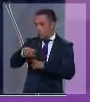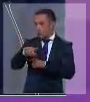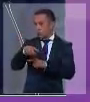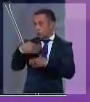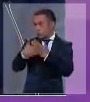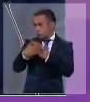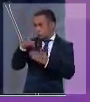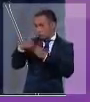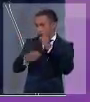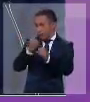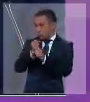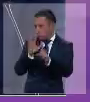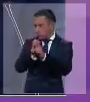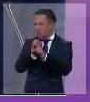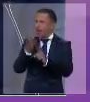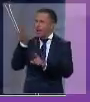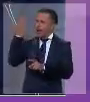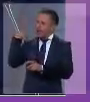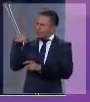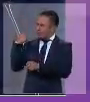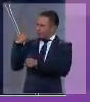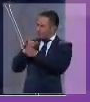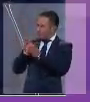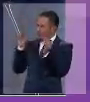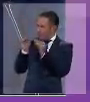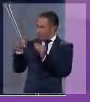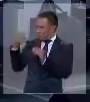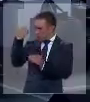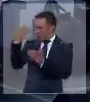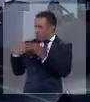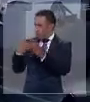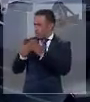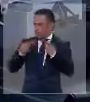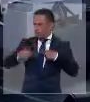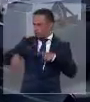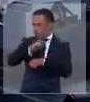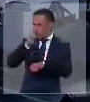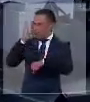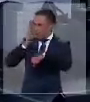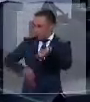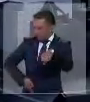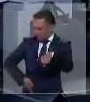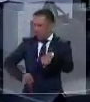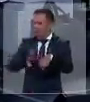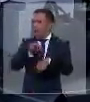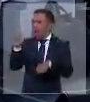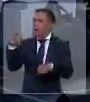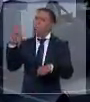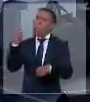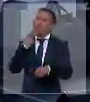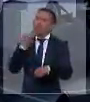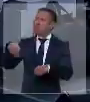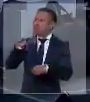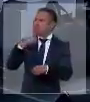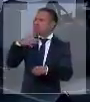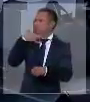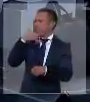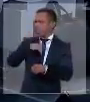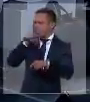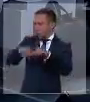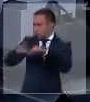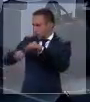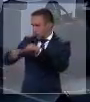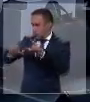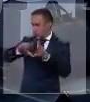anterior cortar la mano de los funcionarios corruptos. ¿Planea usted crear un sistema de verdugos nacional o lo va a plantear